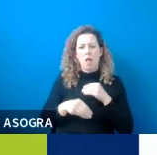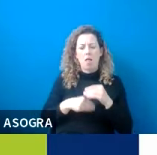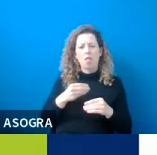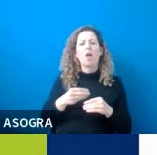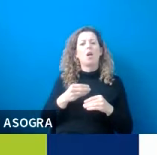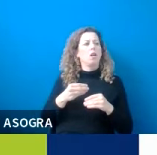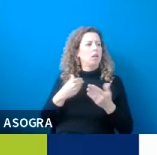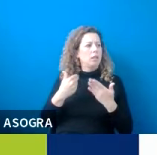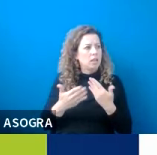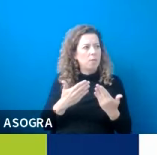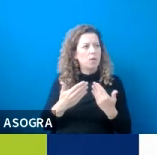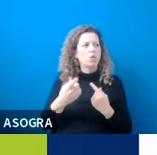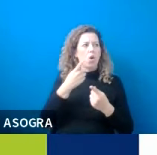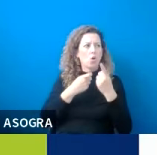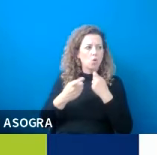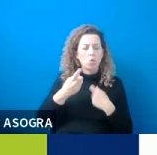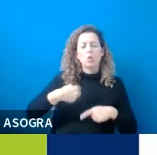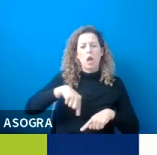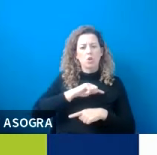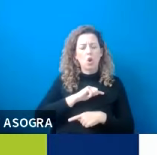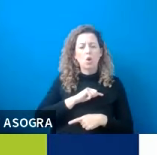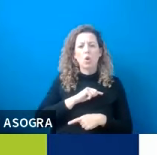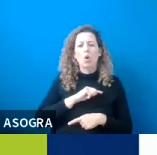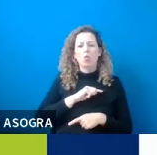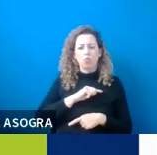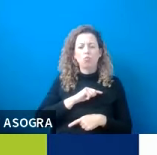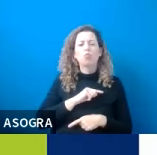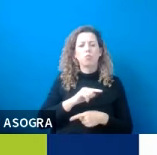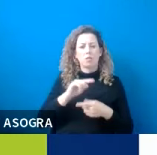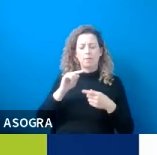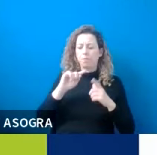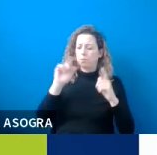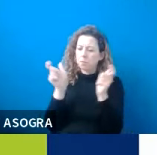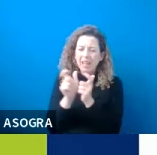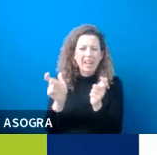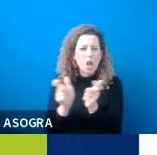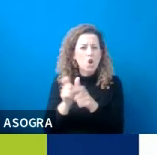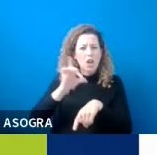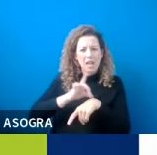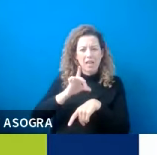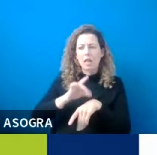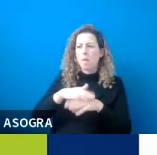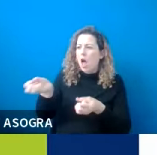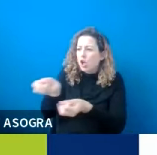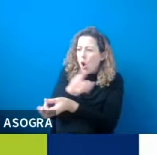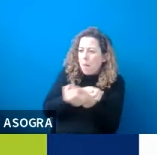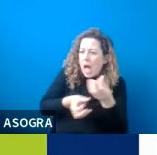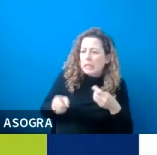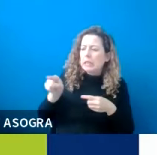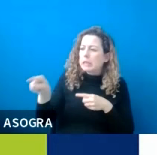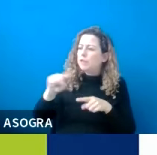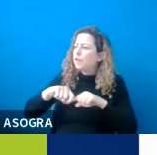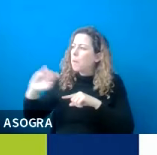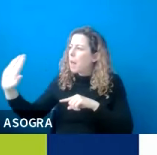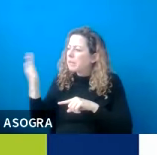tratamiento, consultamos entre nosotros, hacemos sesiones clínicas para compartir, oye, pues esta familia me